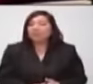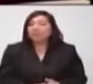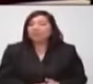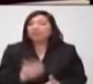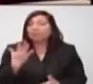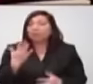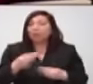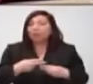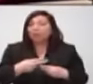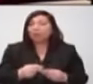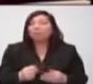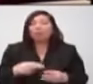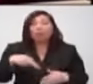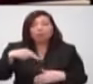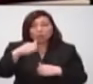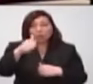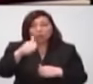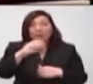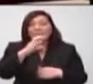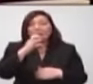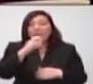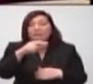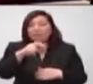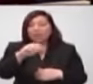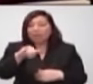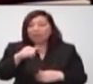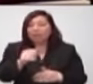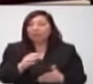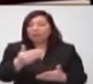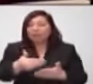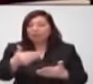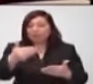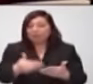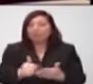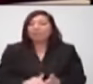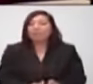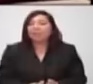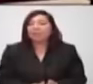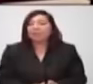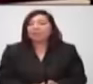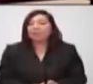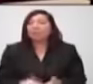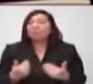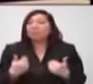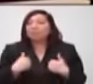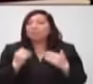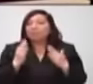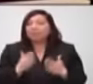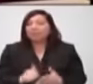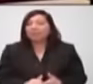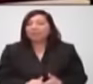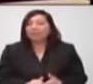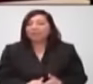10.5 kilómetros en el norte, que va desde el Naranjal hasta el Chimpuoc, Caraballo. vamos a atender con